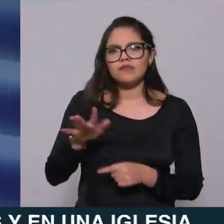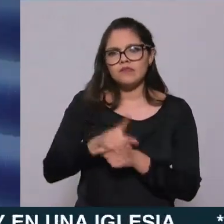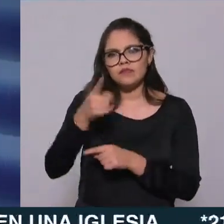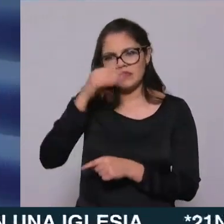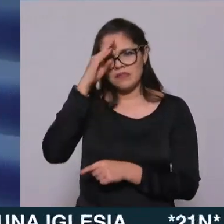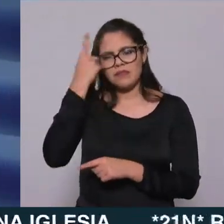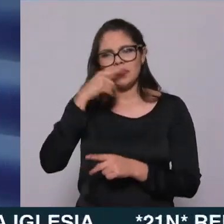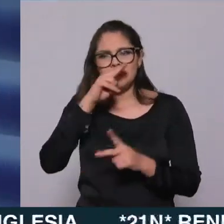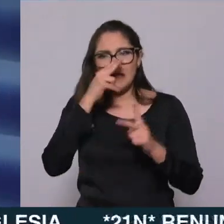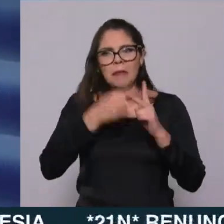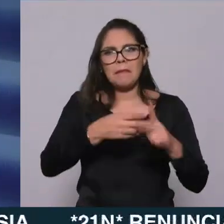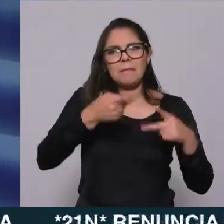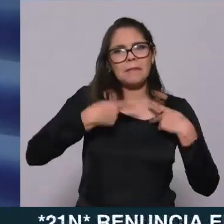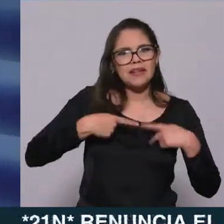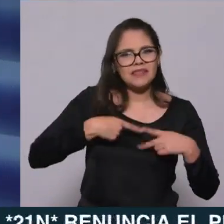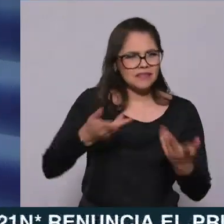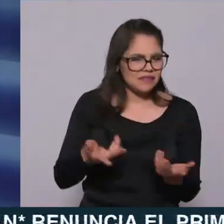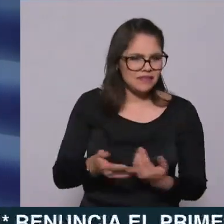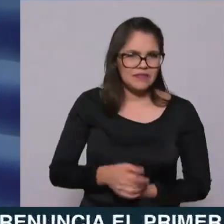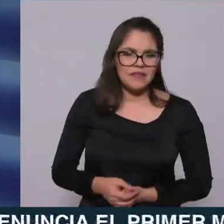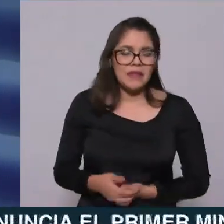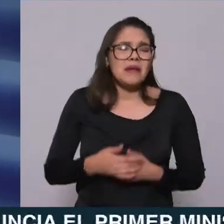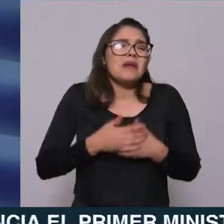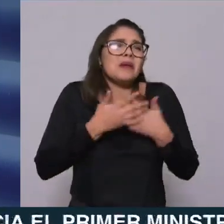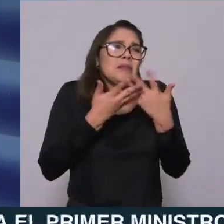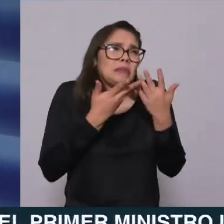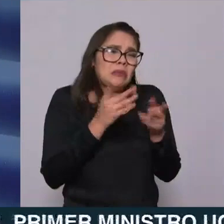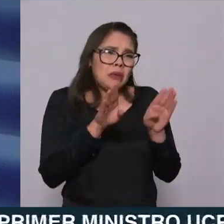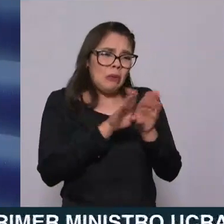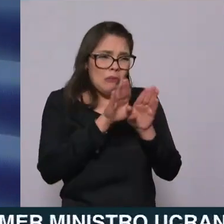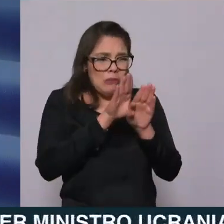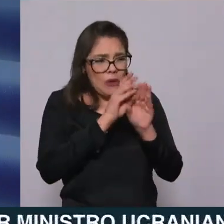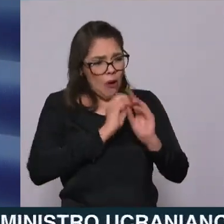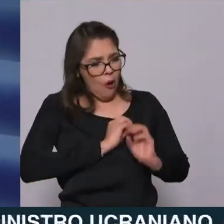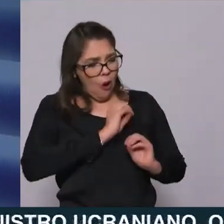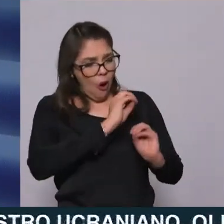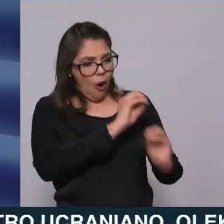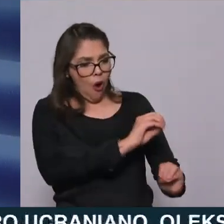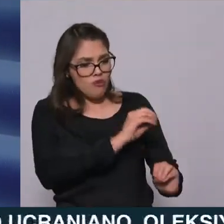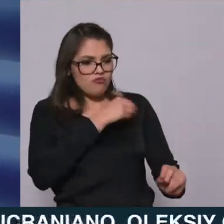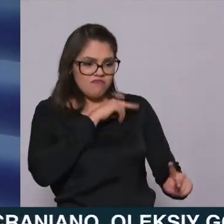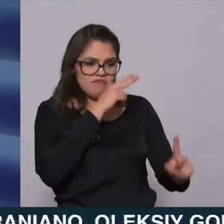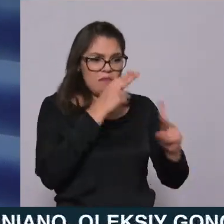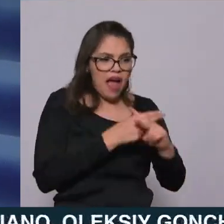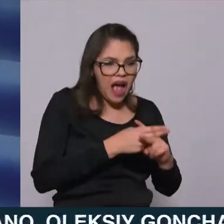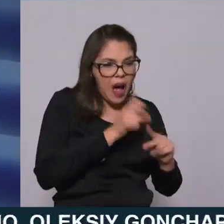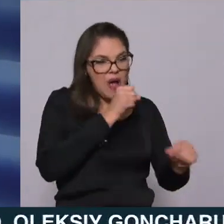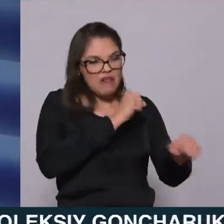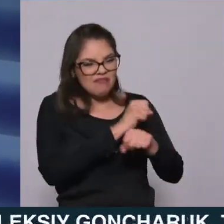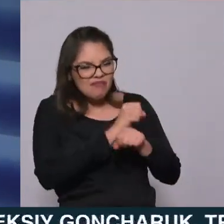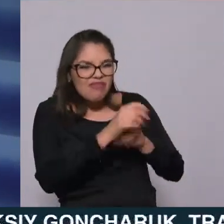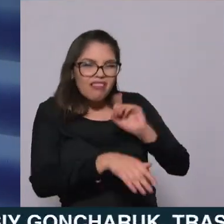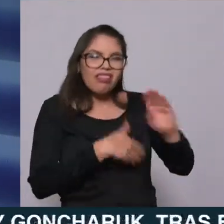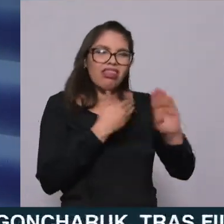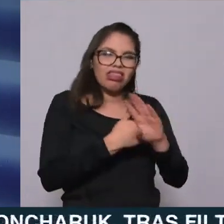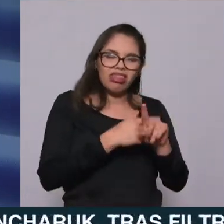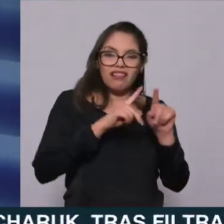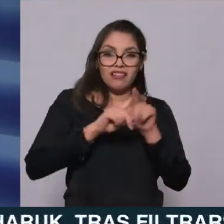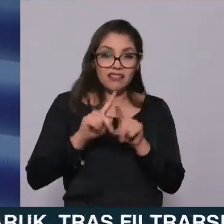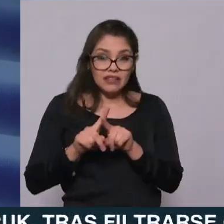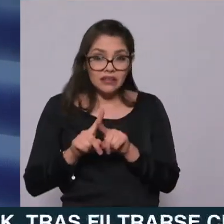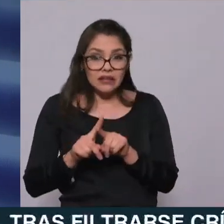sexual? Mira, es que el tema de los crímenes de odio, pues bueno, es hasta donde estamos como reportes de investigación, hasta finales